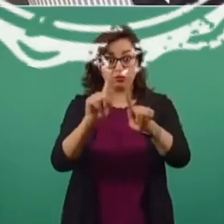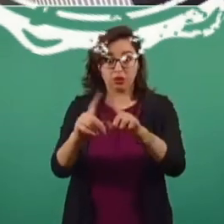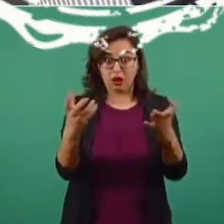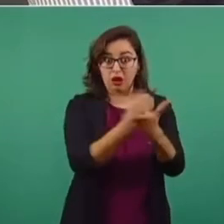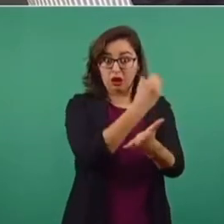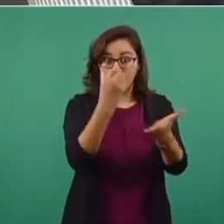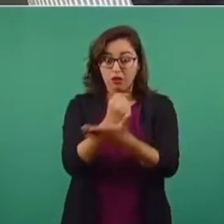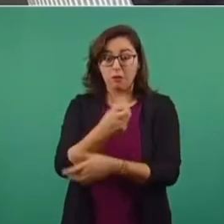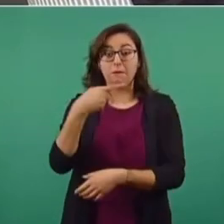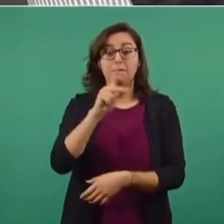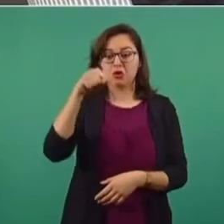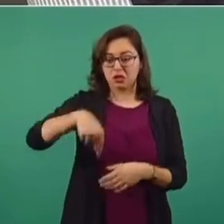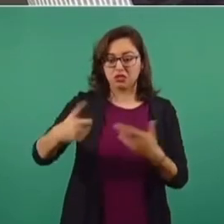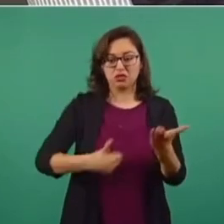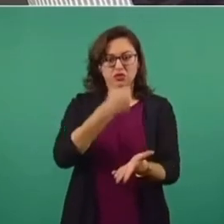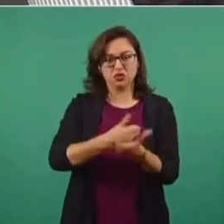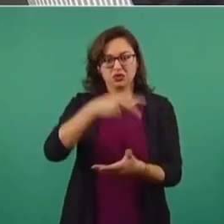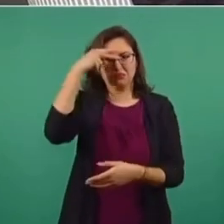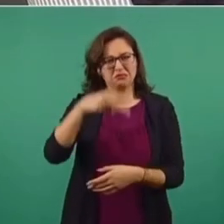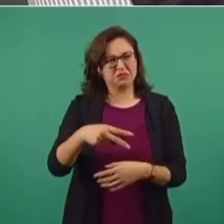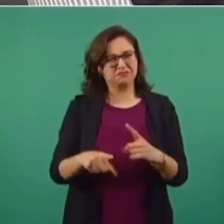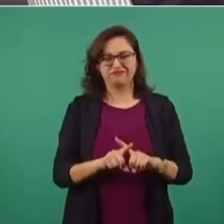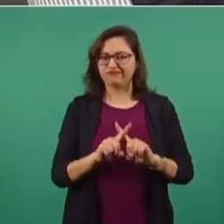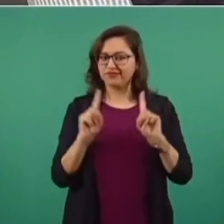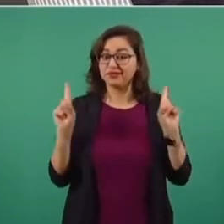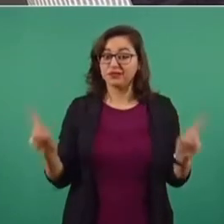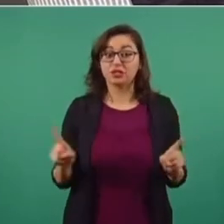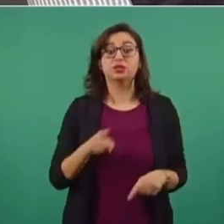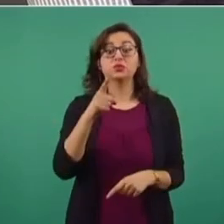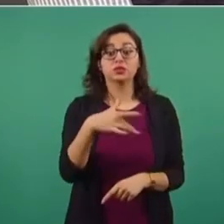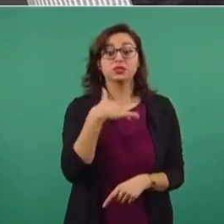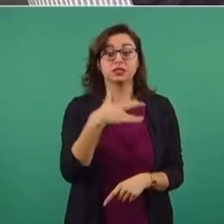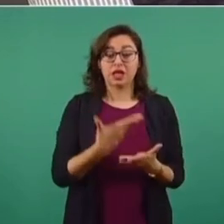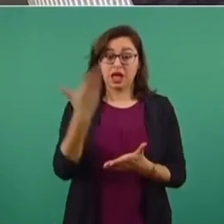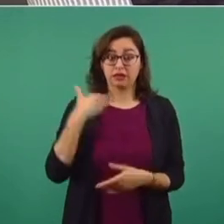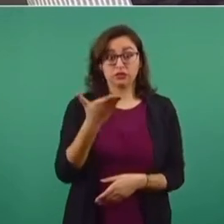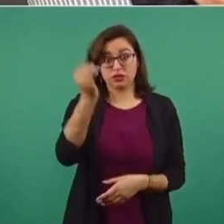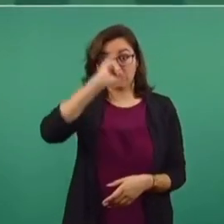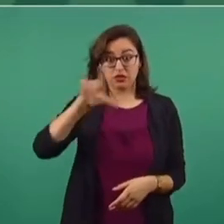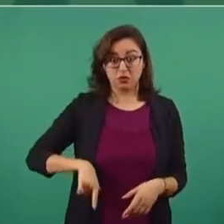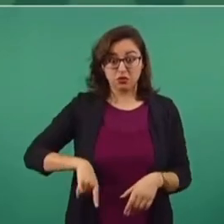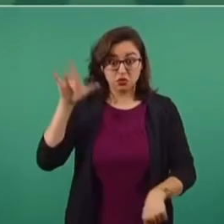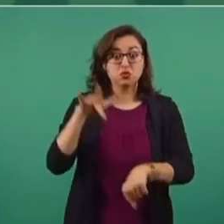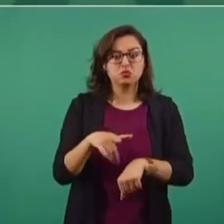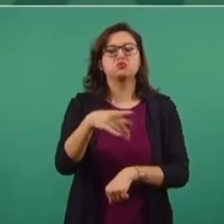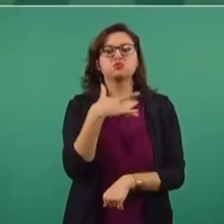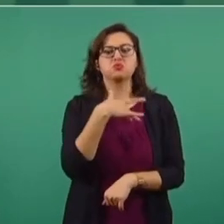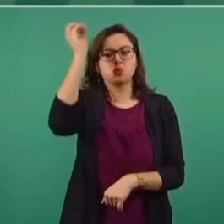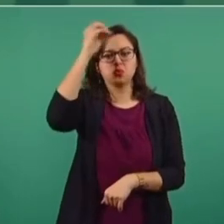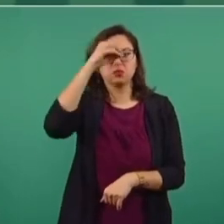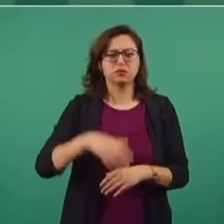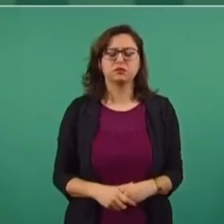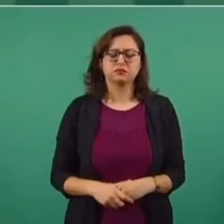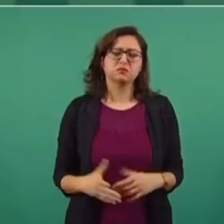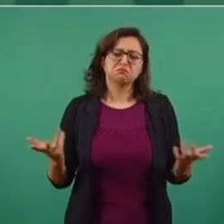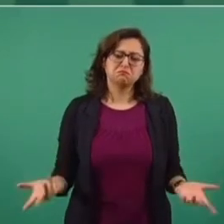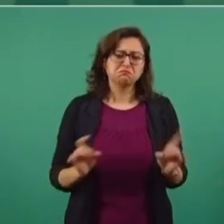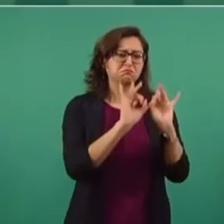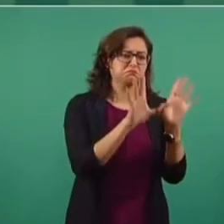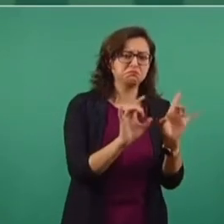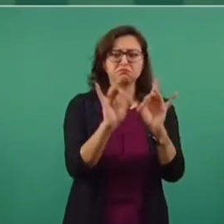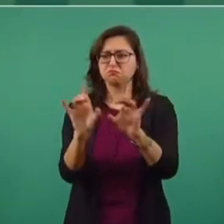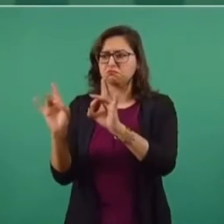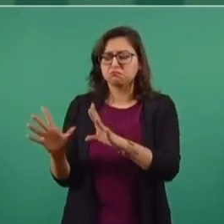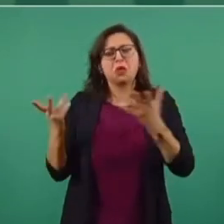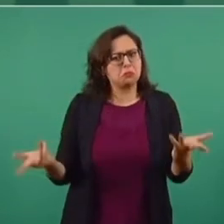Pero también en la Ciudad de México los resultados no fueron buenos. ¿Qué lectura le da? Usted fue jefe de gobierno. Pues yo creo que son varios factores y